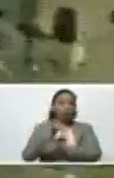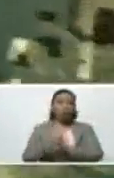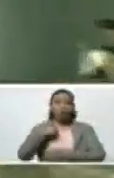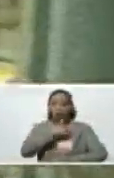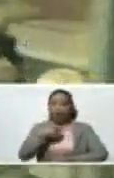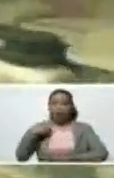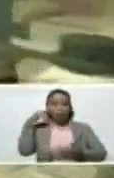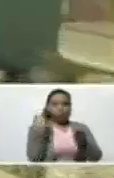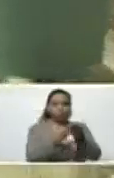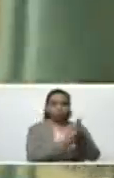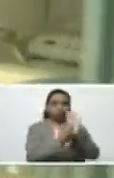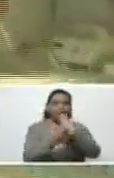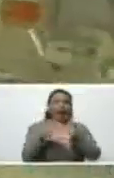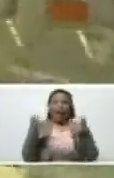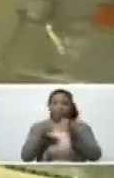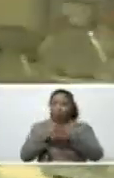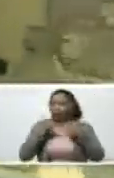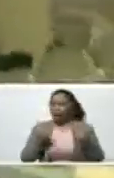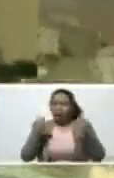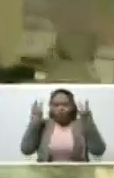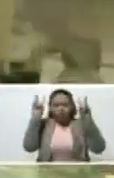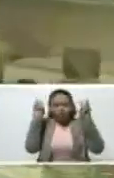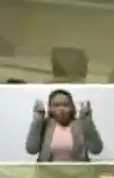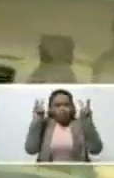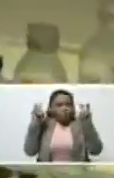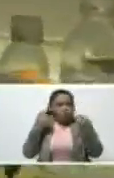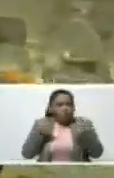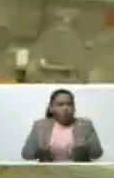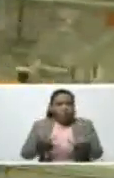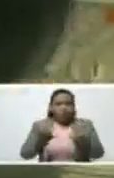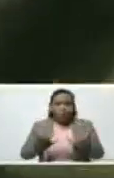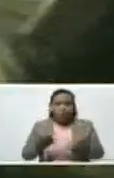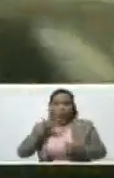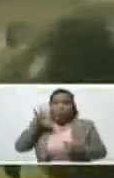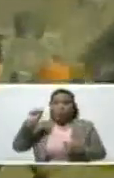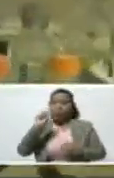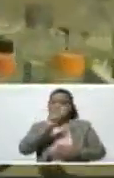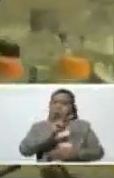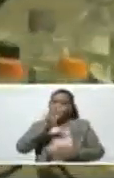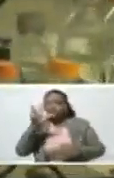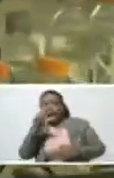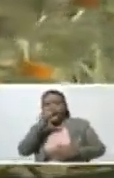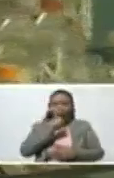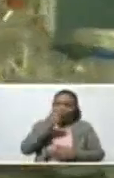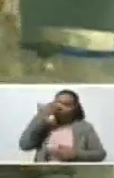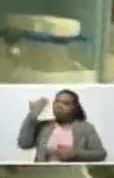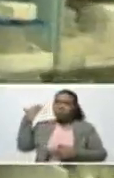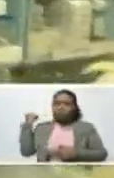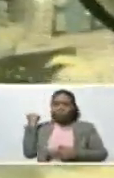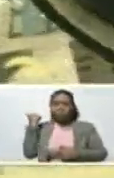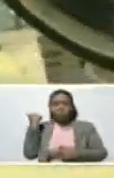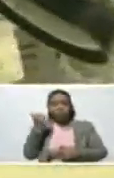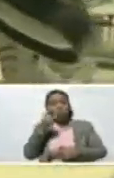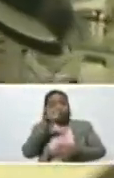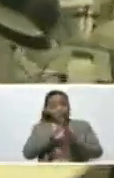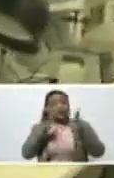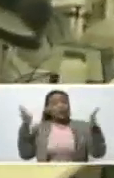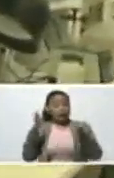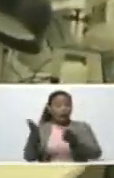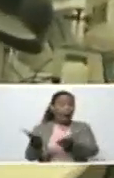de última generación que compramos hace 2 o 3 años a través, gran aporte del